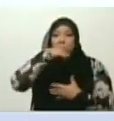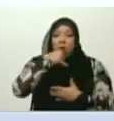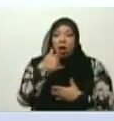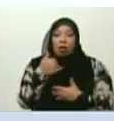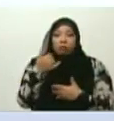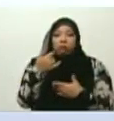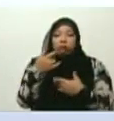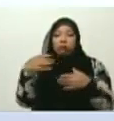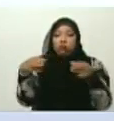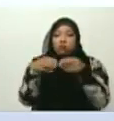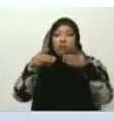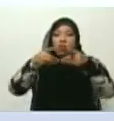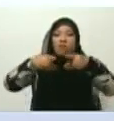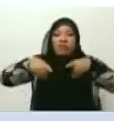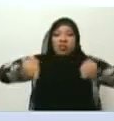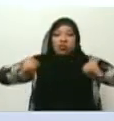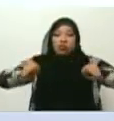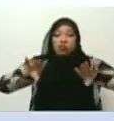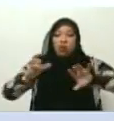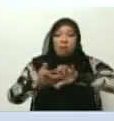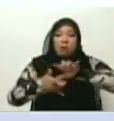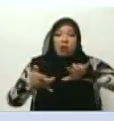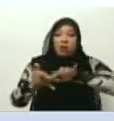Divididos, peleados.